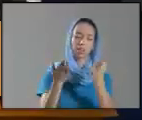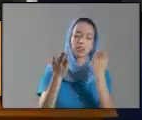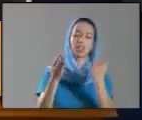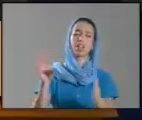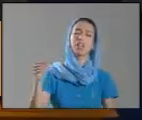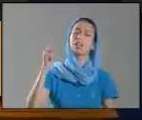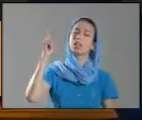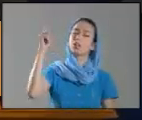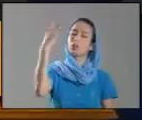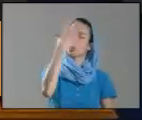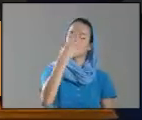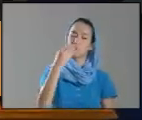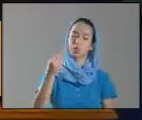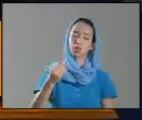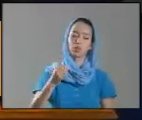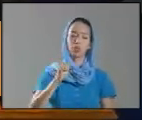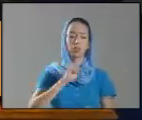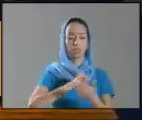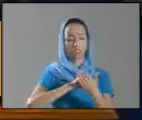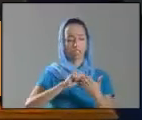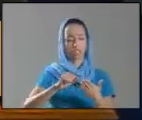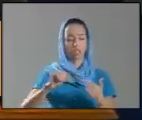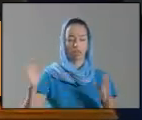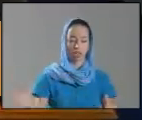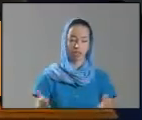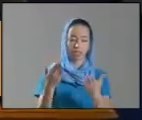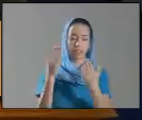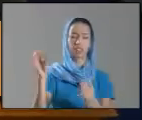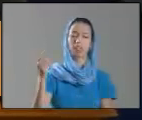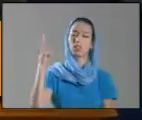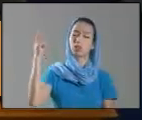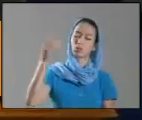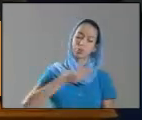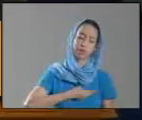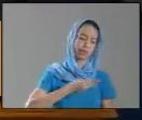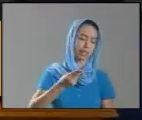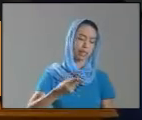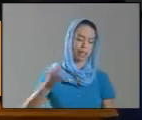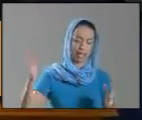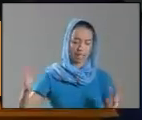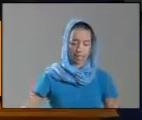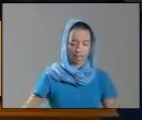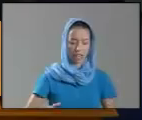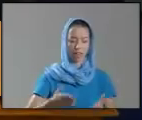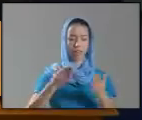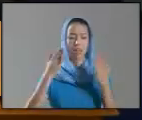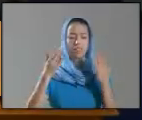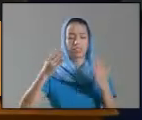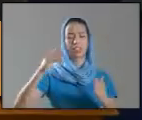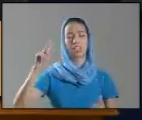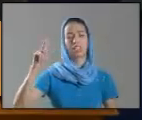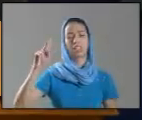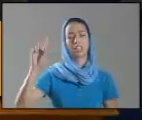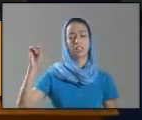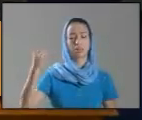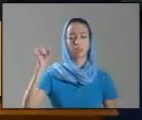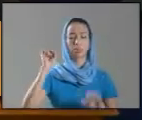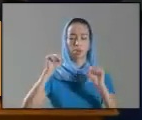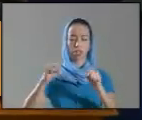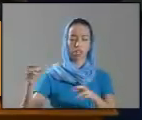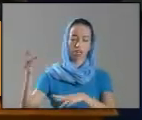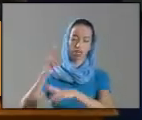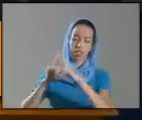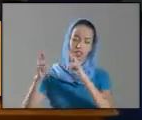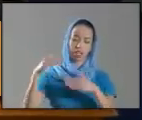camino, si alguno ha caído, permite, Padre, que tu palabra le levante, que tu Espíritu Santo le levante, Señor, que